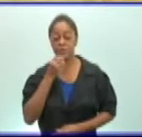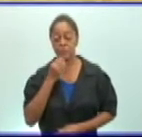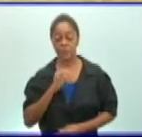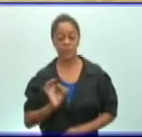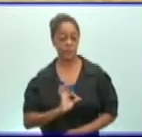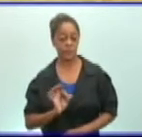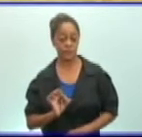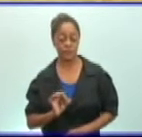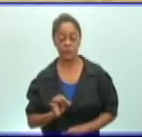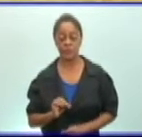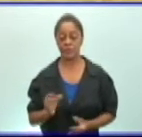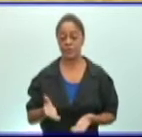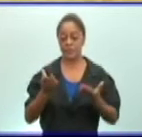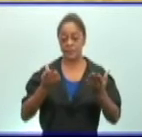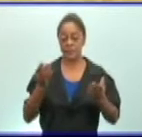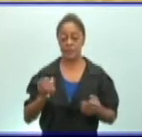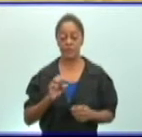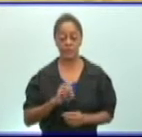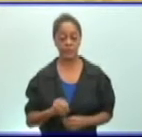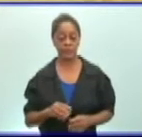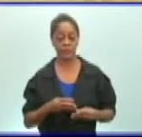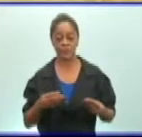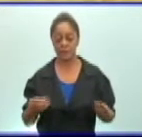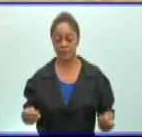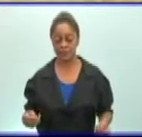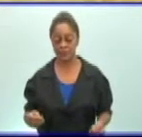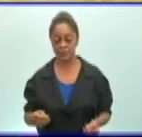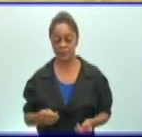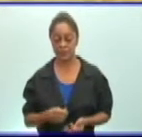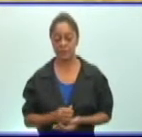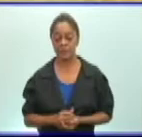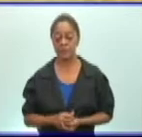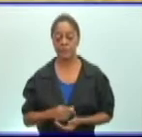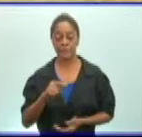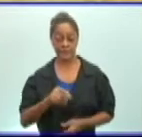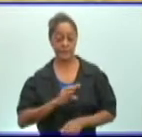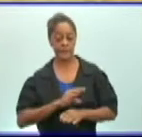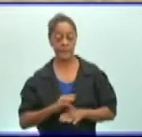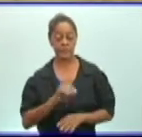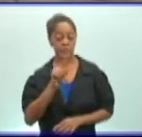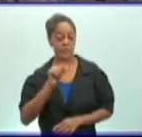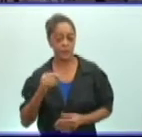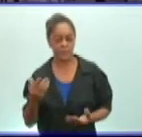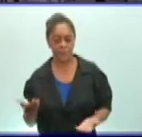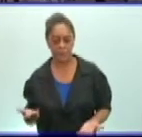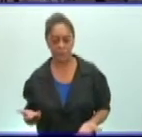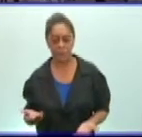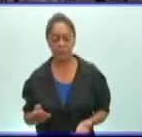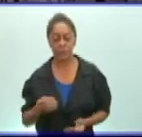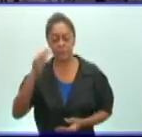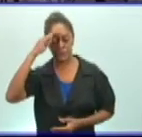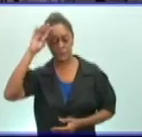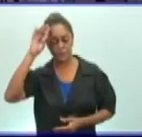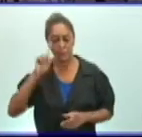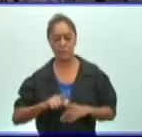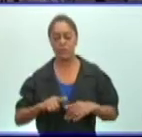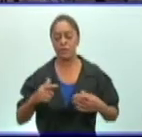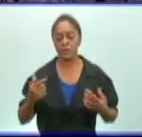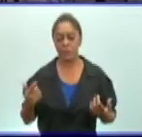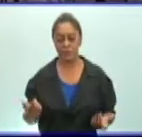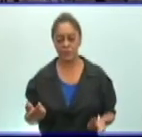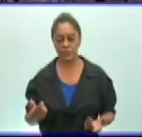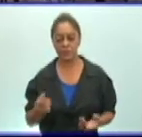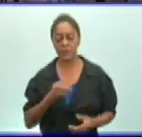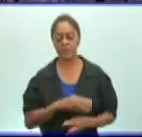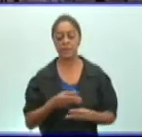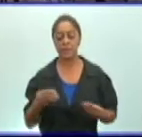se desarrollan cultivos de secano. Y usted le pregunta entonces a ese campesino, a ese guajiro nuestro de nuestra Cuba, ¿por qué habla usted de